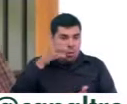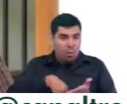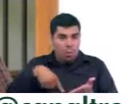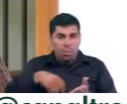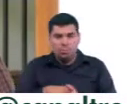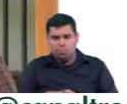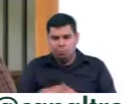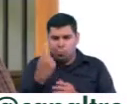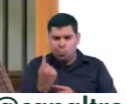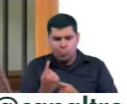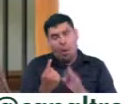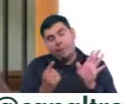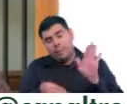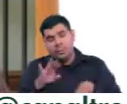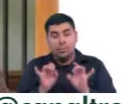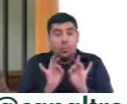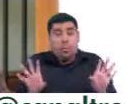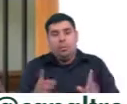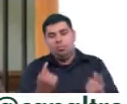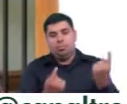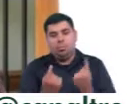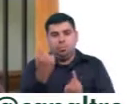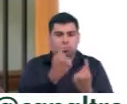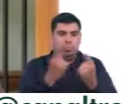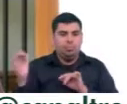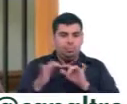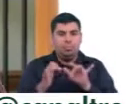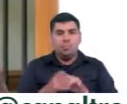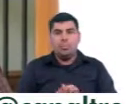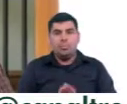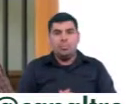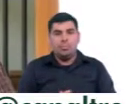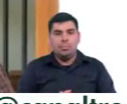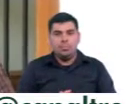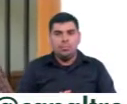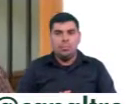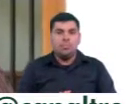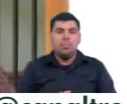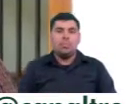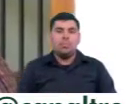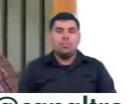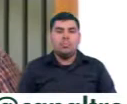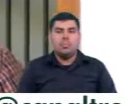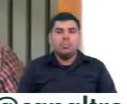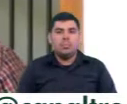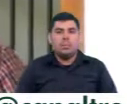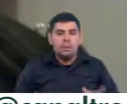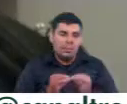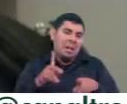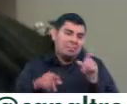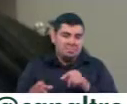que se presenten uno o varios no es la suerte de la entidad sino de la voluntad que tengan los demás de